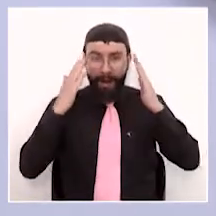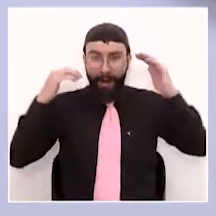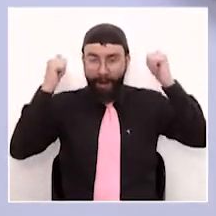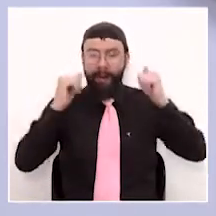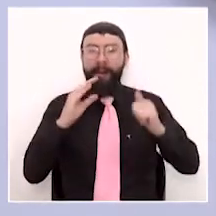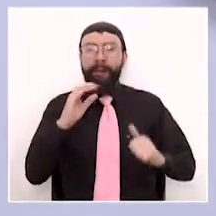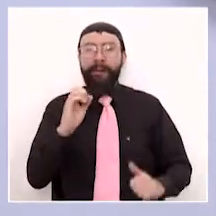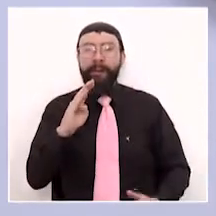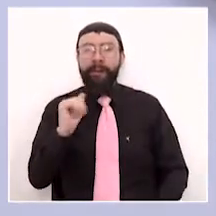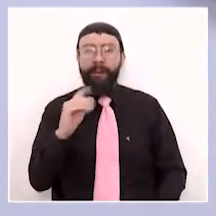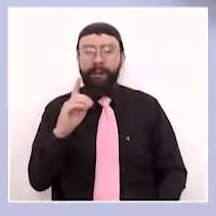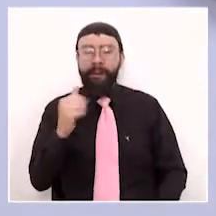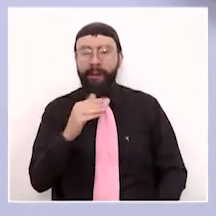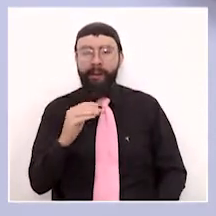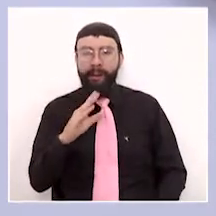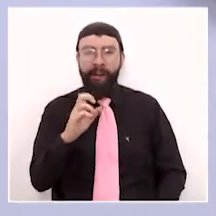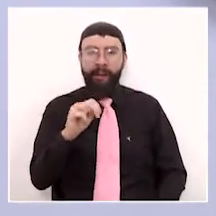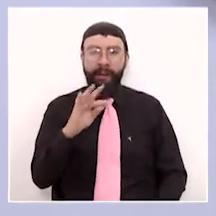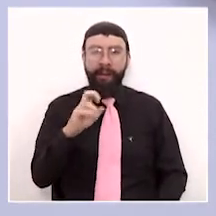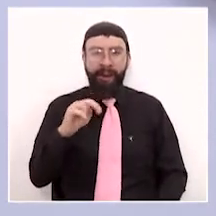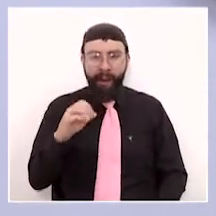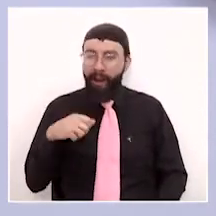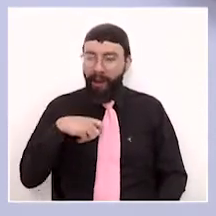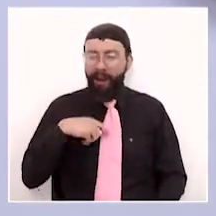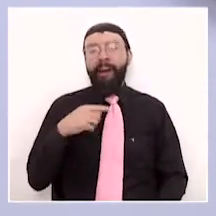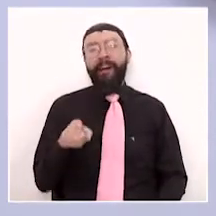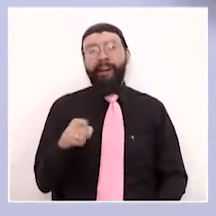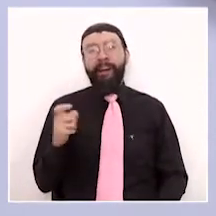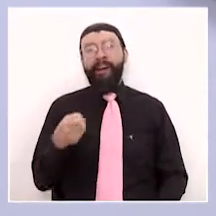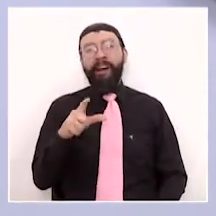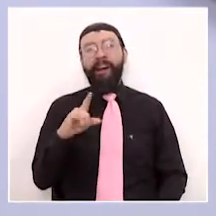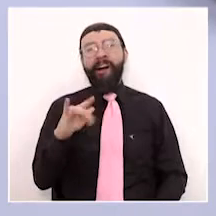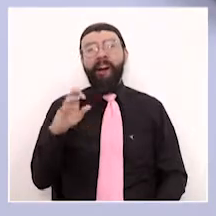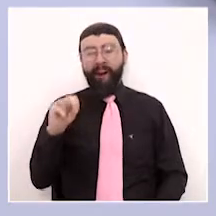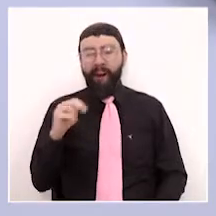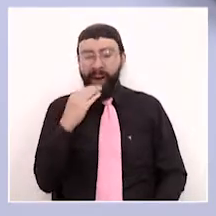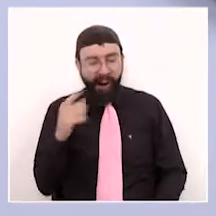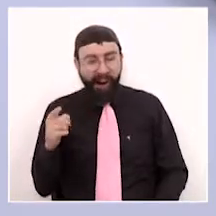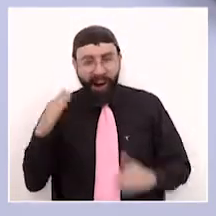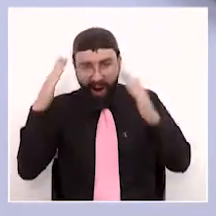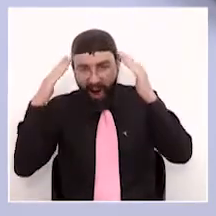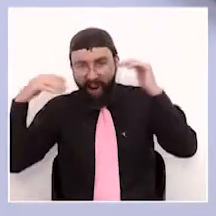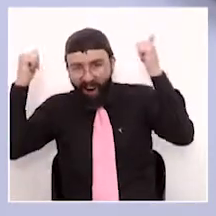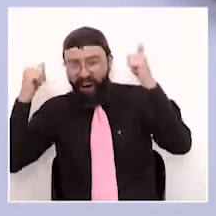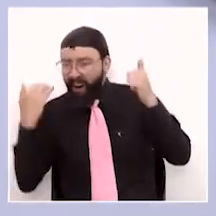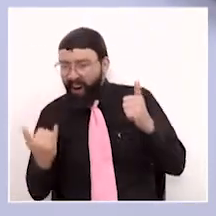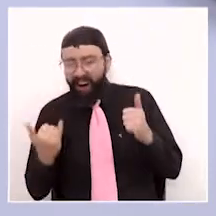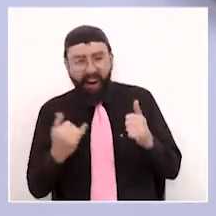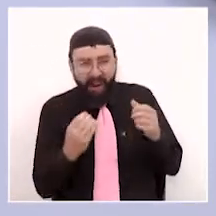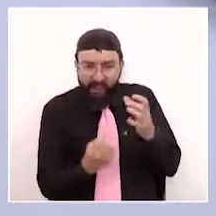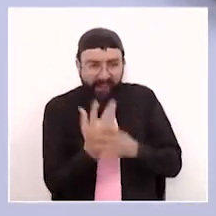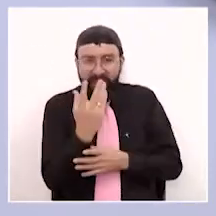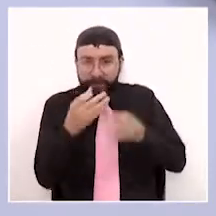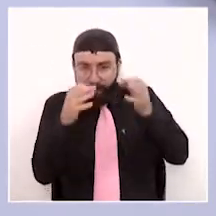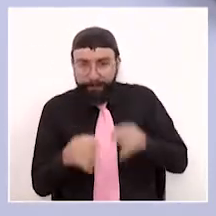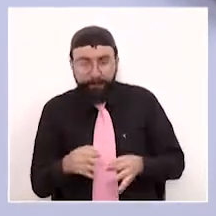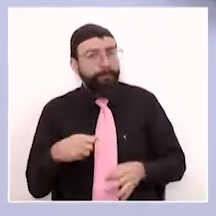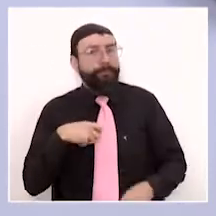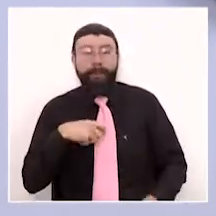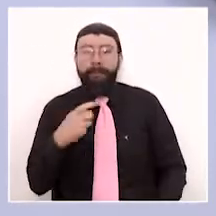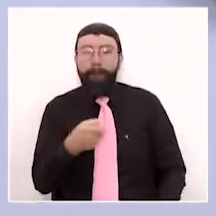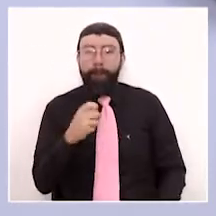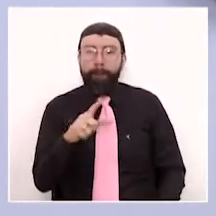centeno son los cereales que tienen gluten. La avena, como la planta, no tiene gluten, pero por lo general